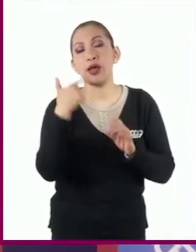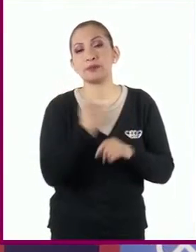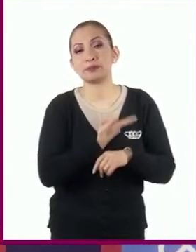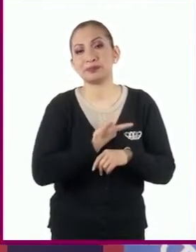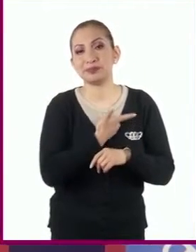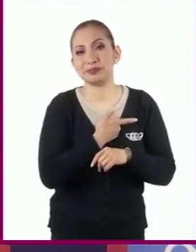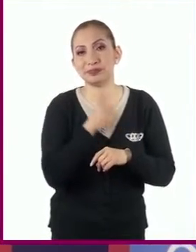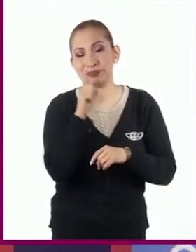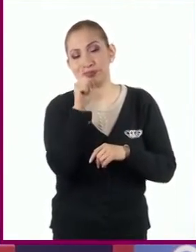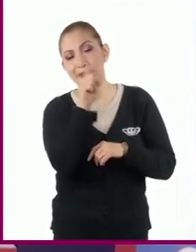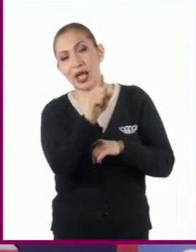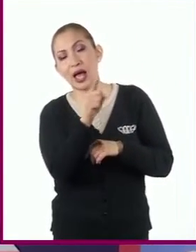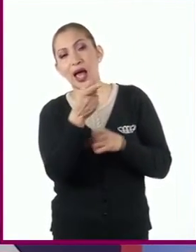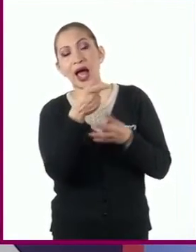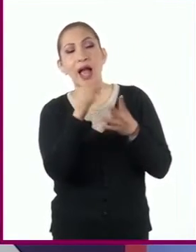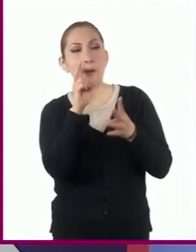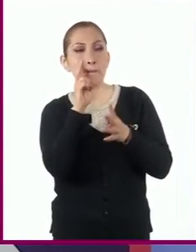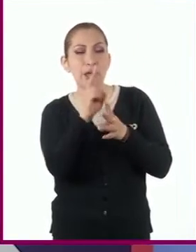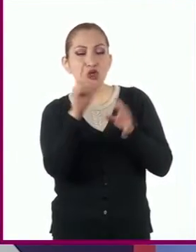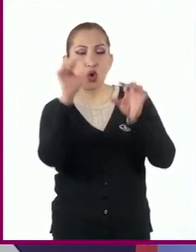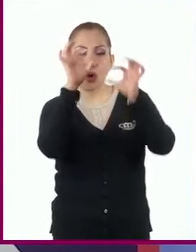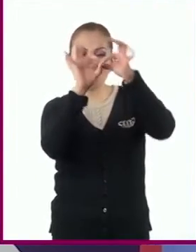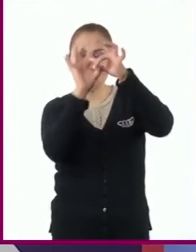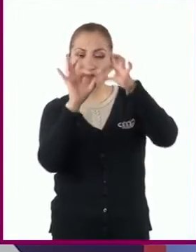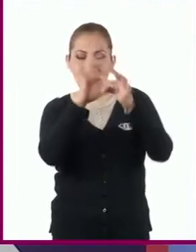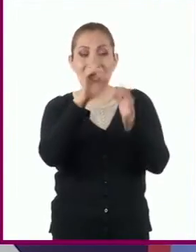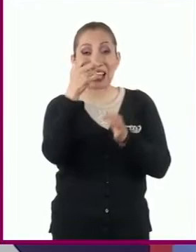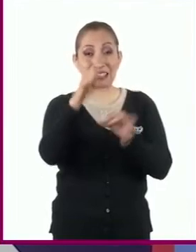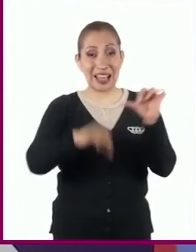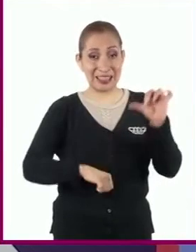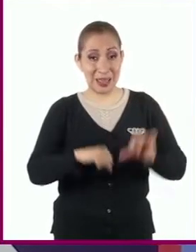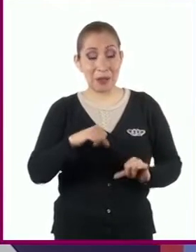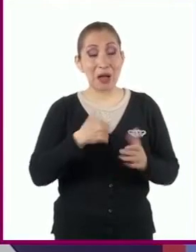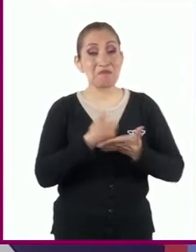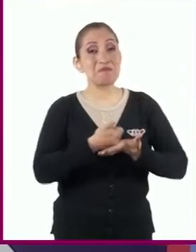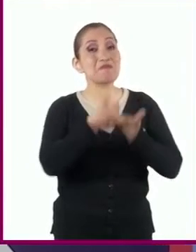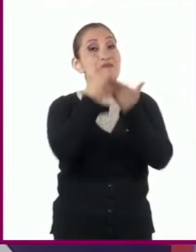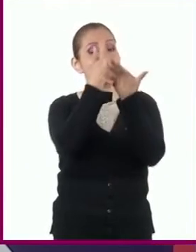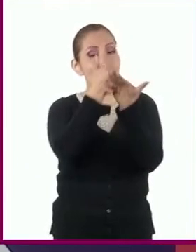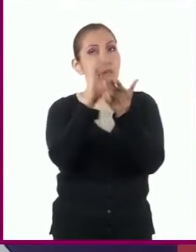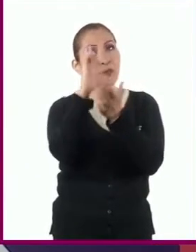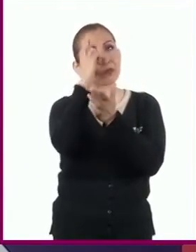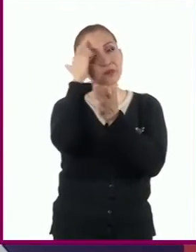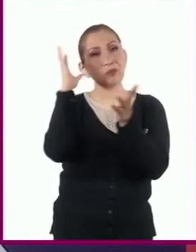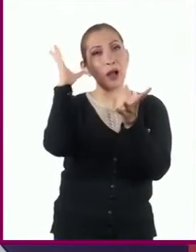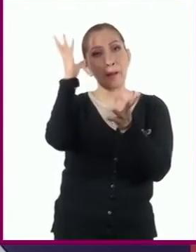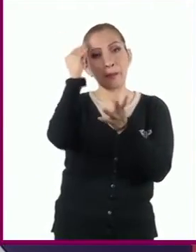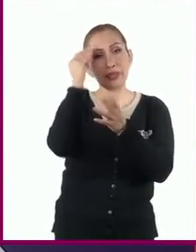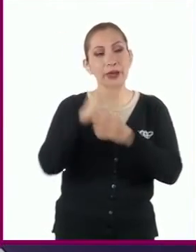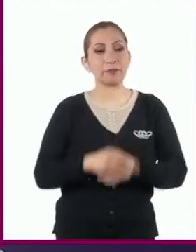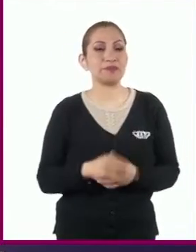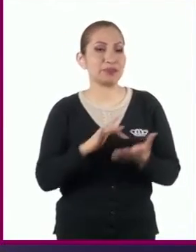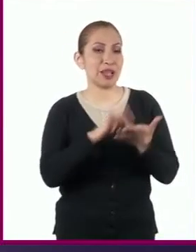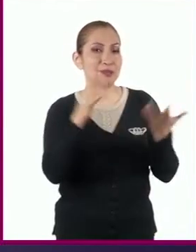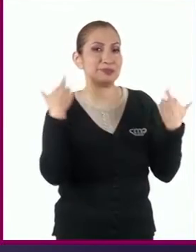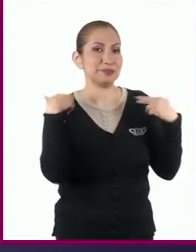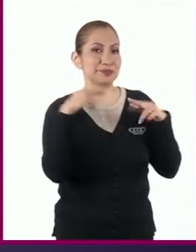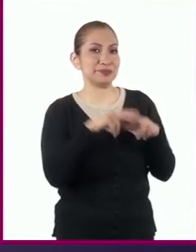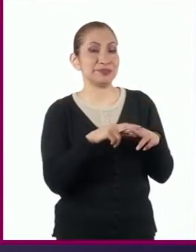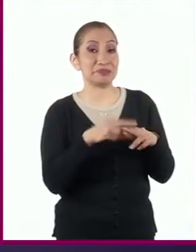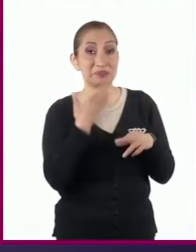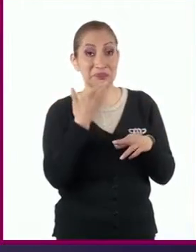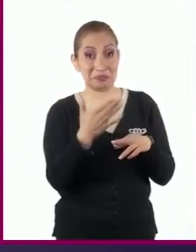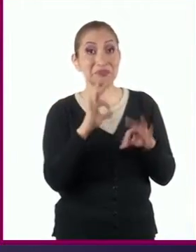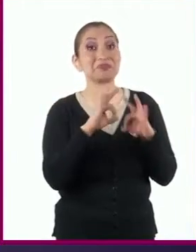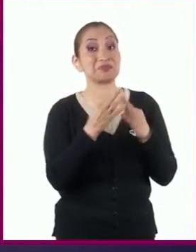gustado el crucigrama y hayan visto que este tipo de actividades nos ayudan a repasar lo aprendido. Gracias, maestro. Qué